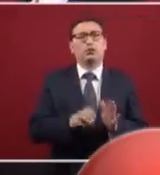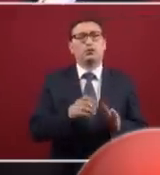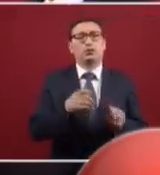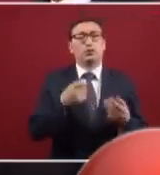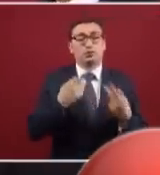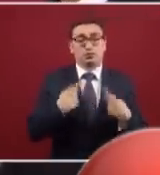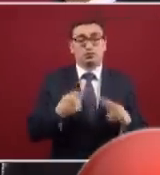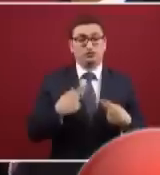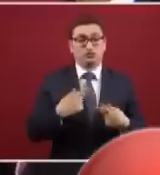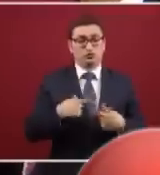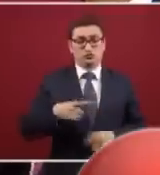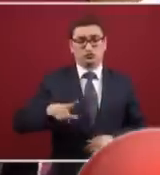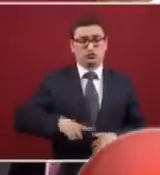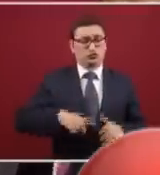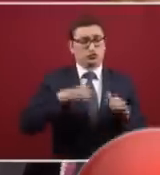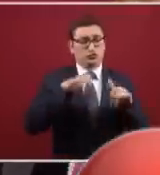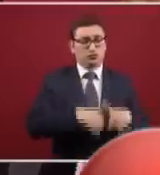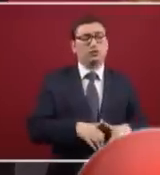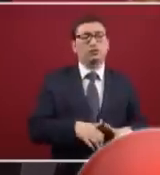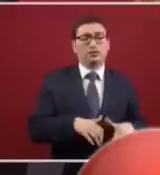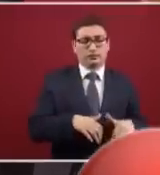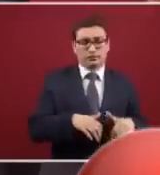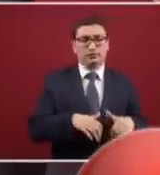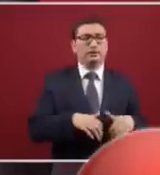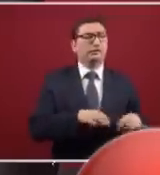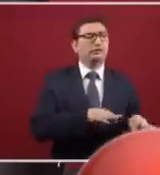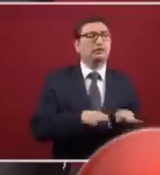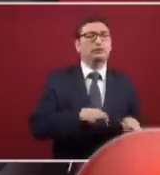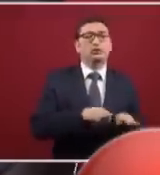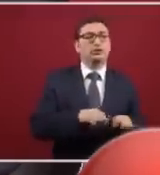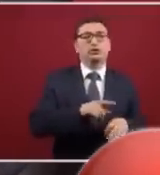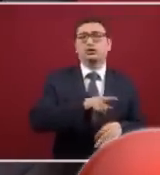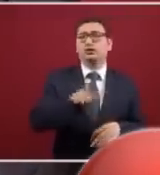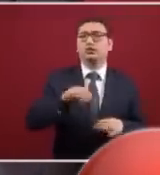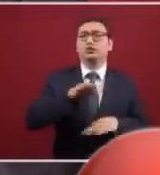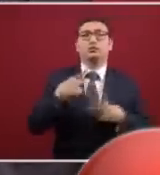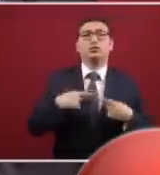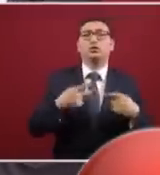engañando de que iba a haber un cambio